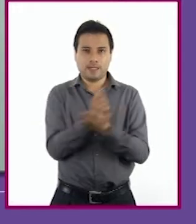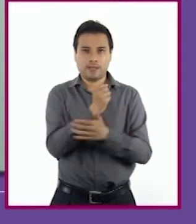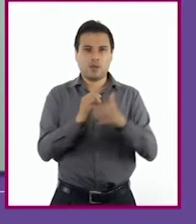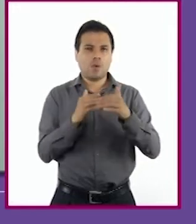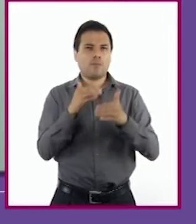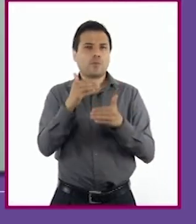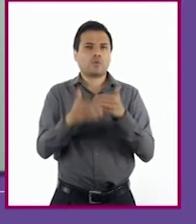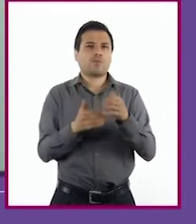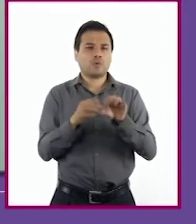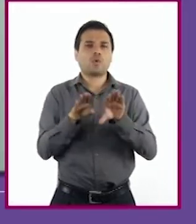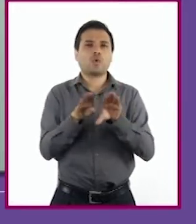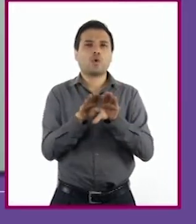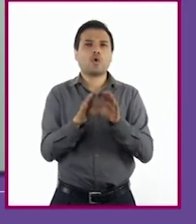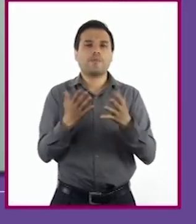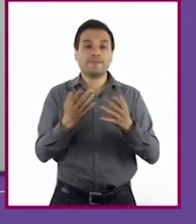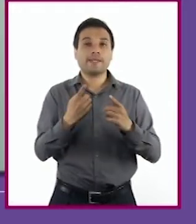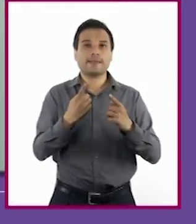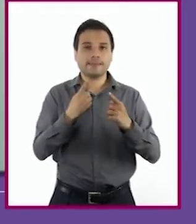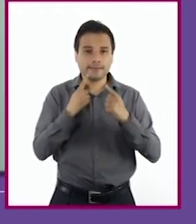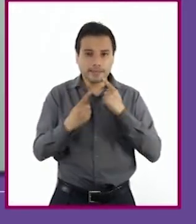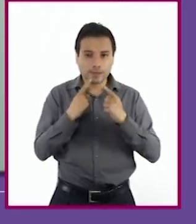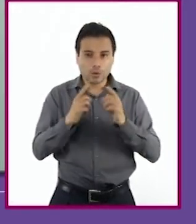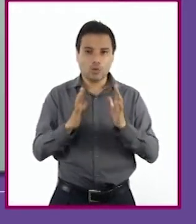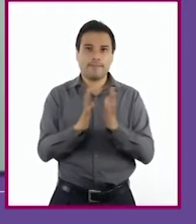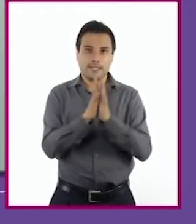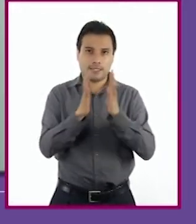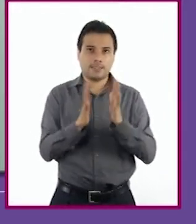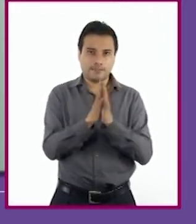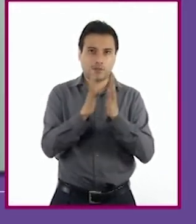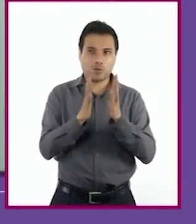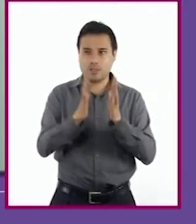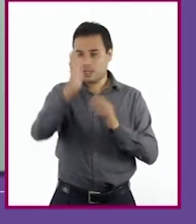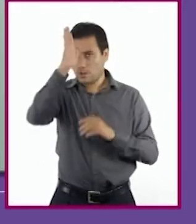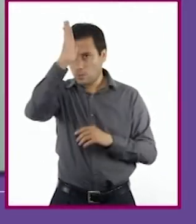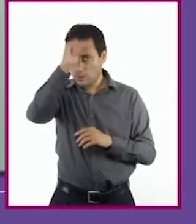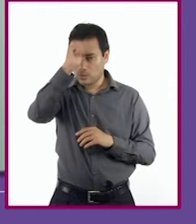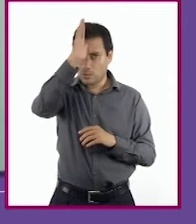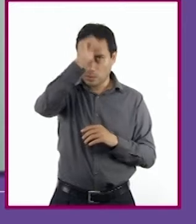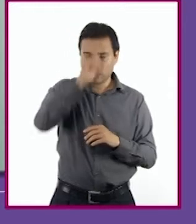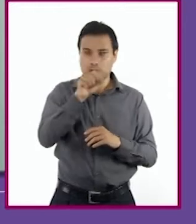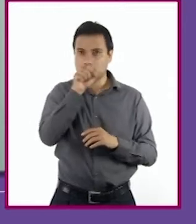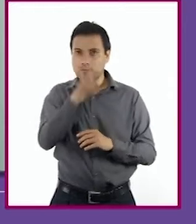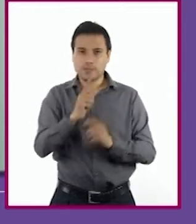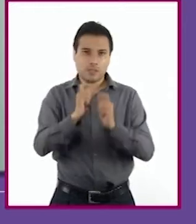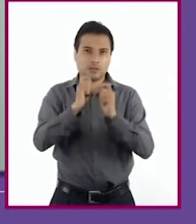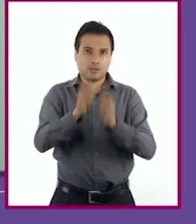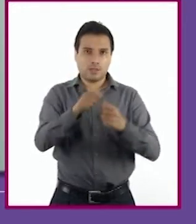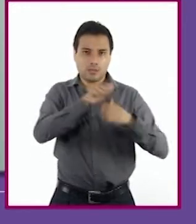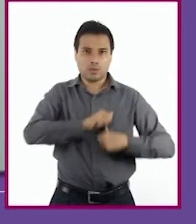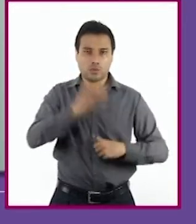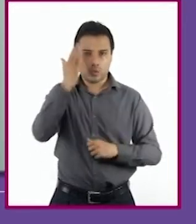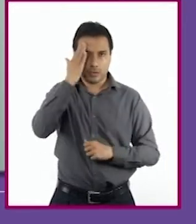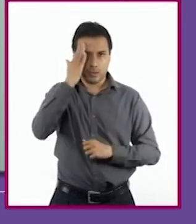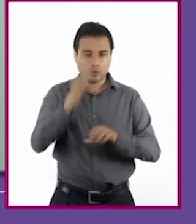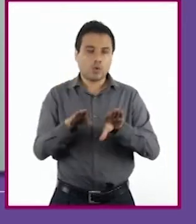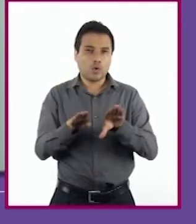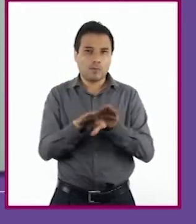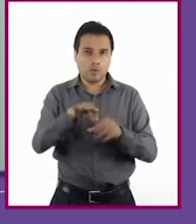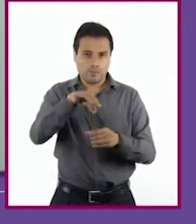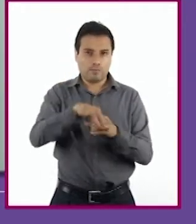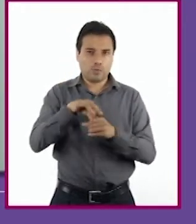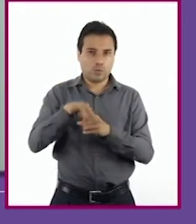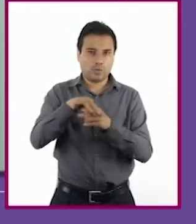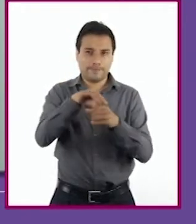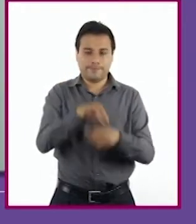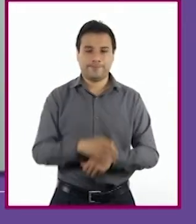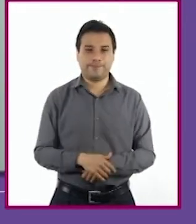Procedimientos: diálogo, participación, construcción de consensos, elección de autoridades mediante el voto y la rendición de